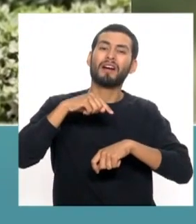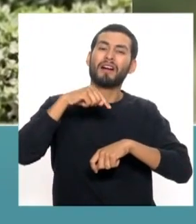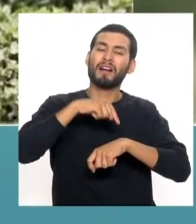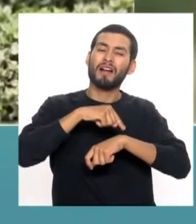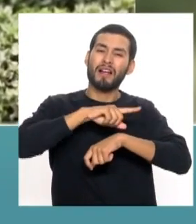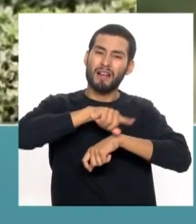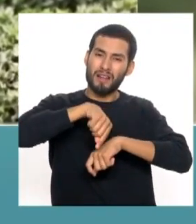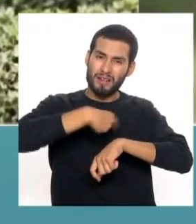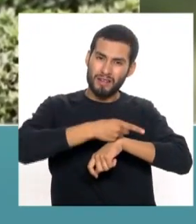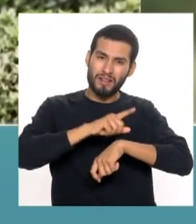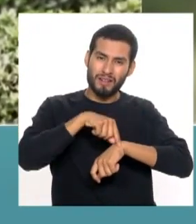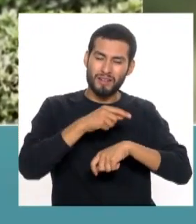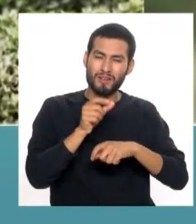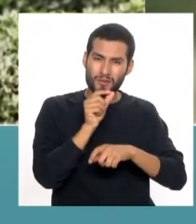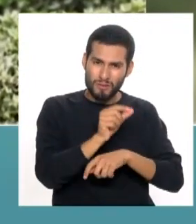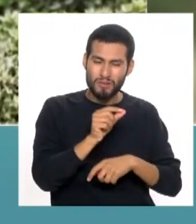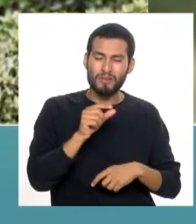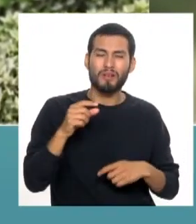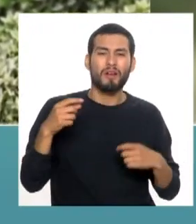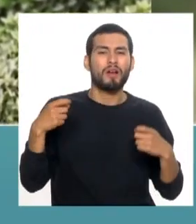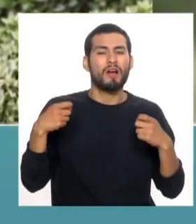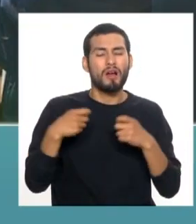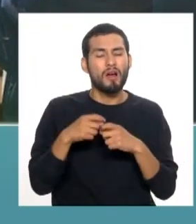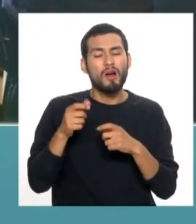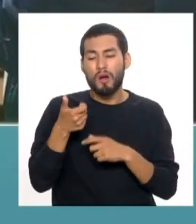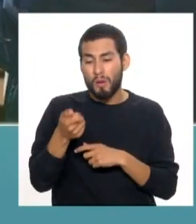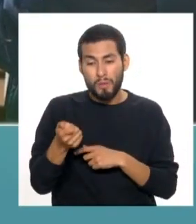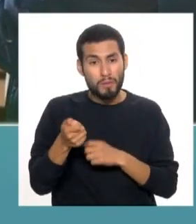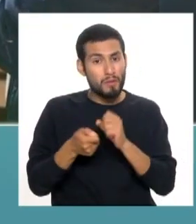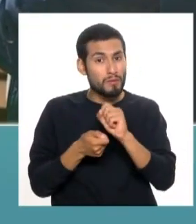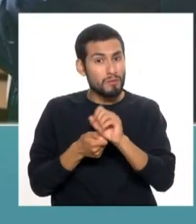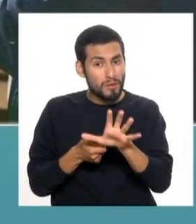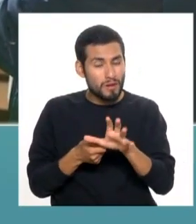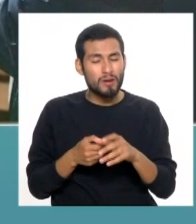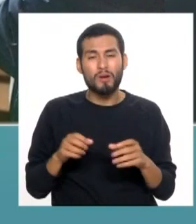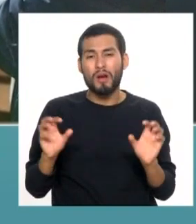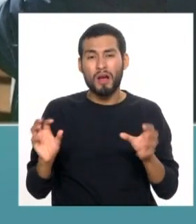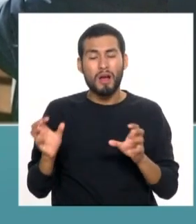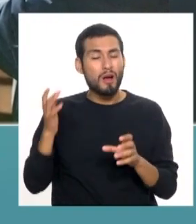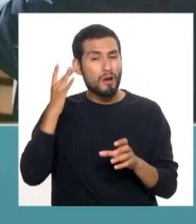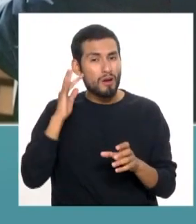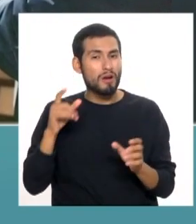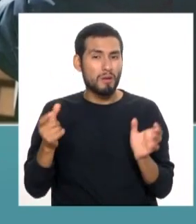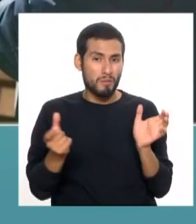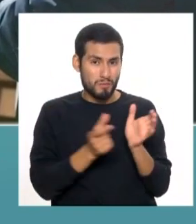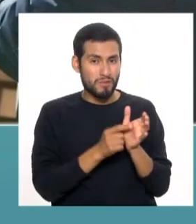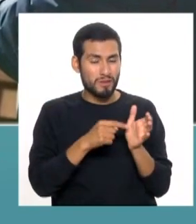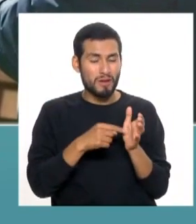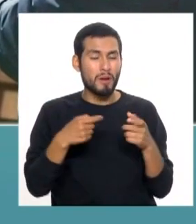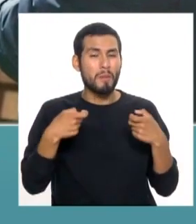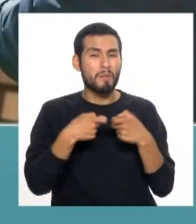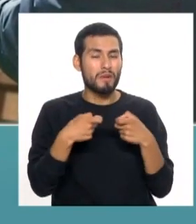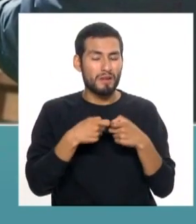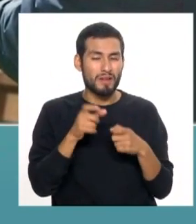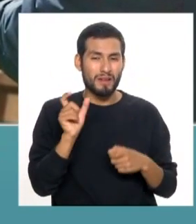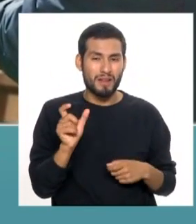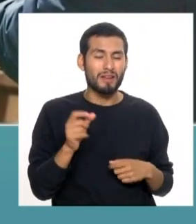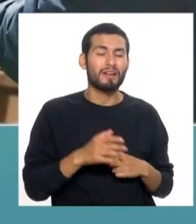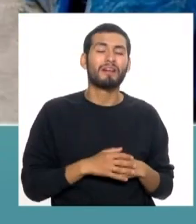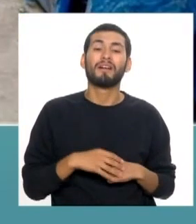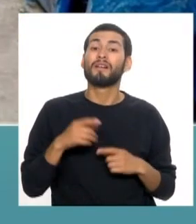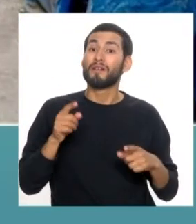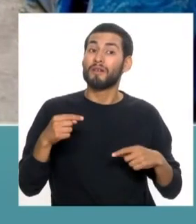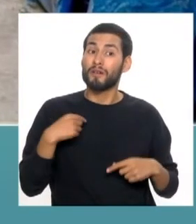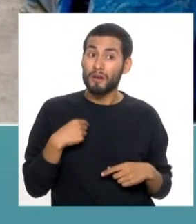para la radio, la ¿no? Linterna. O sea, la linterna, ¿no? O sea, yo me acuerdo que lo primero, cuando yo era